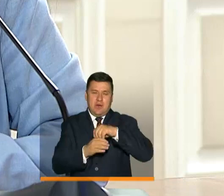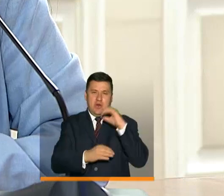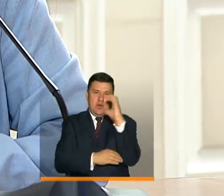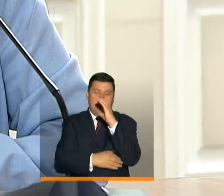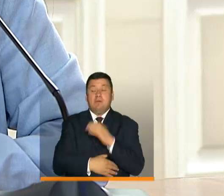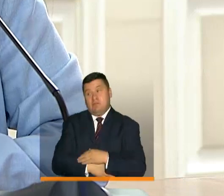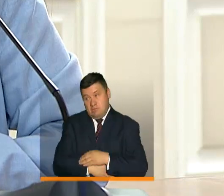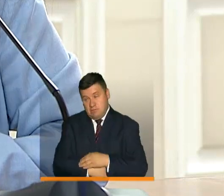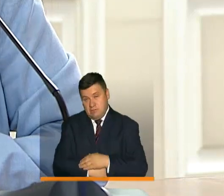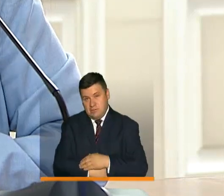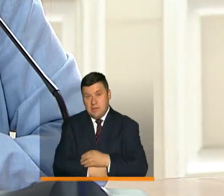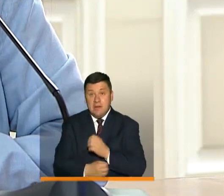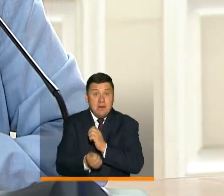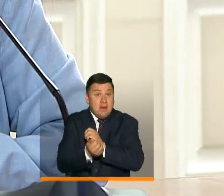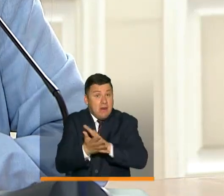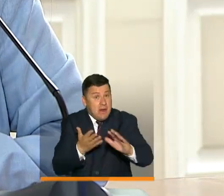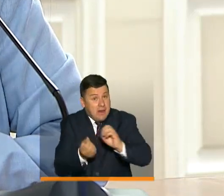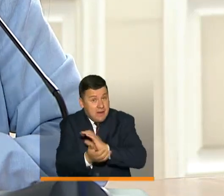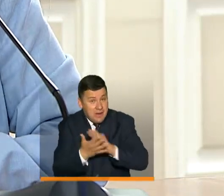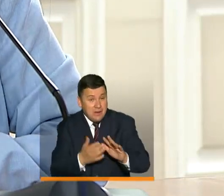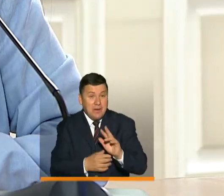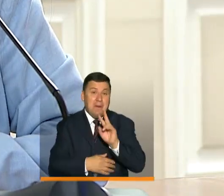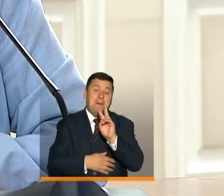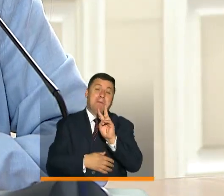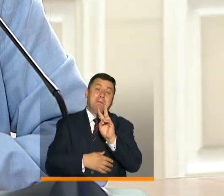país. Es gratuitamente y